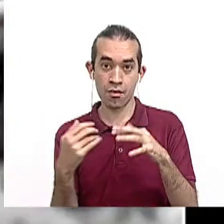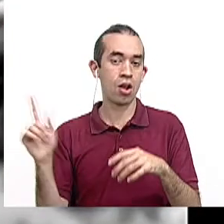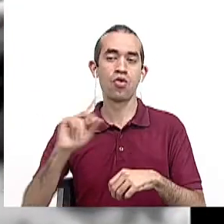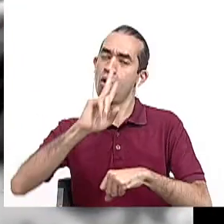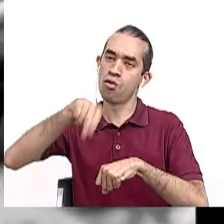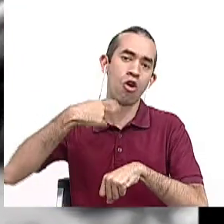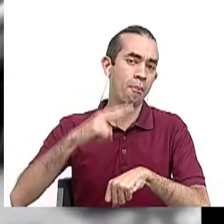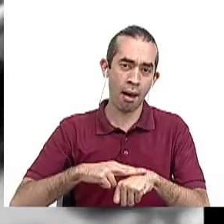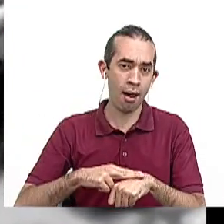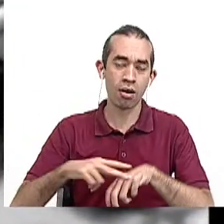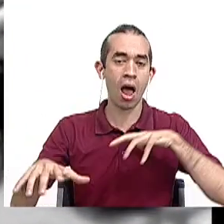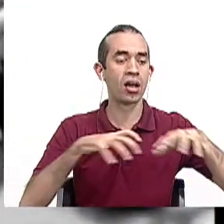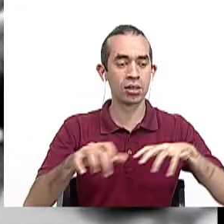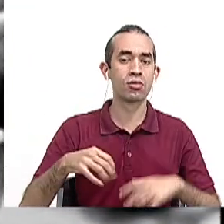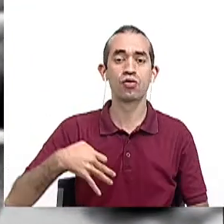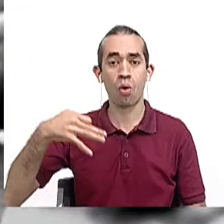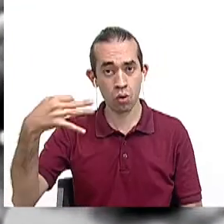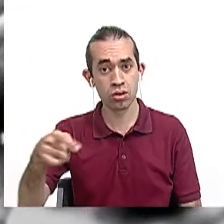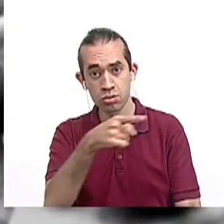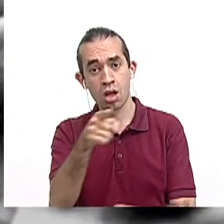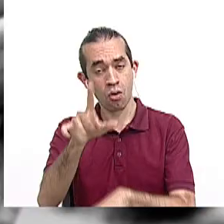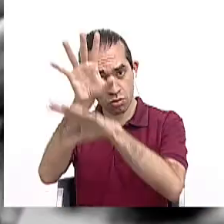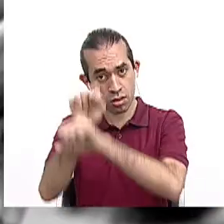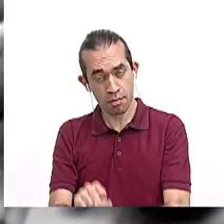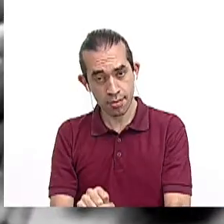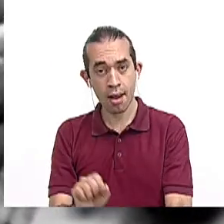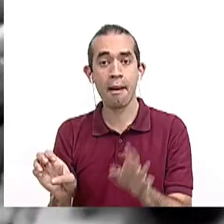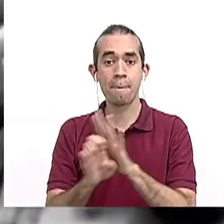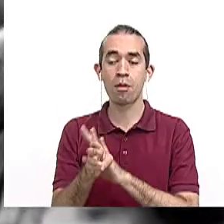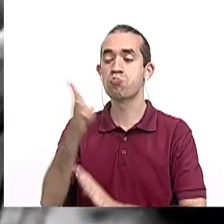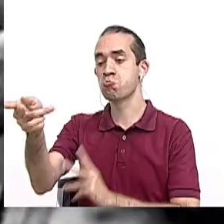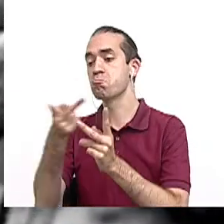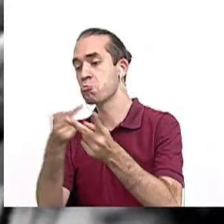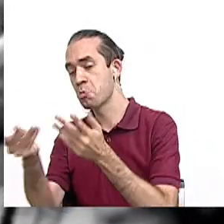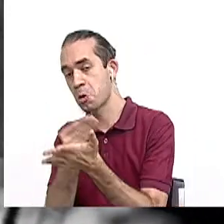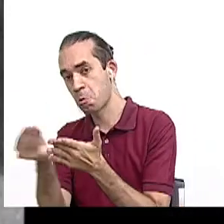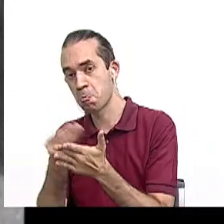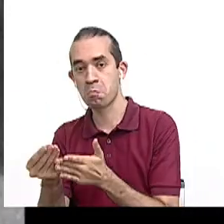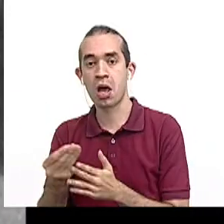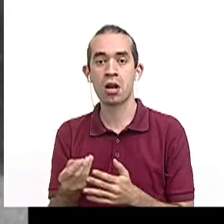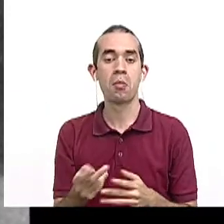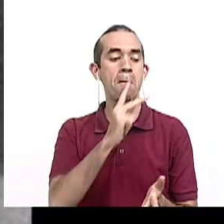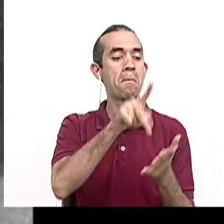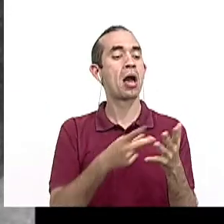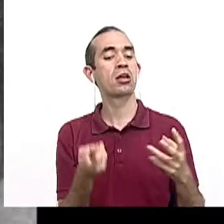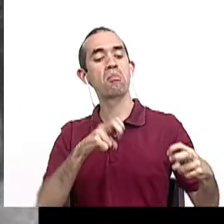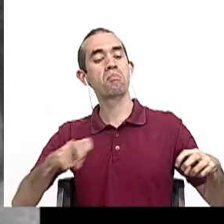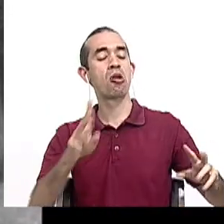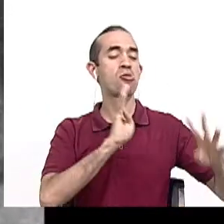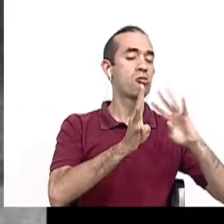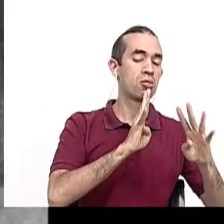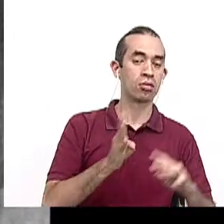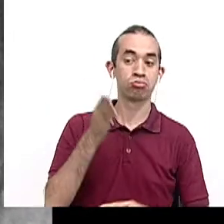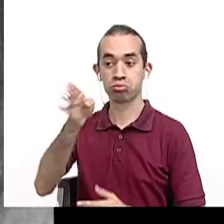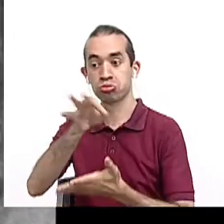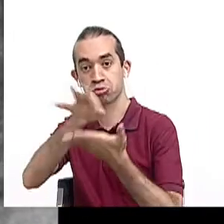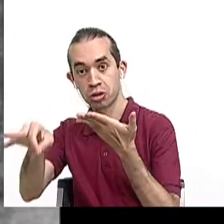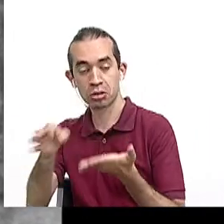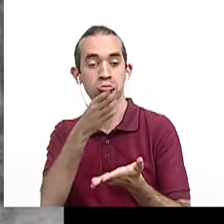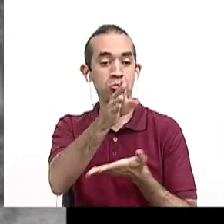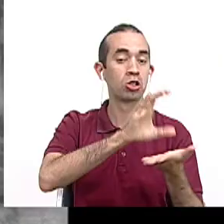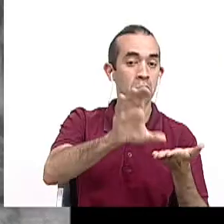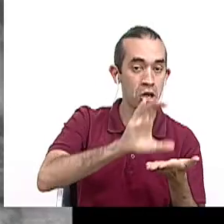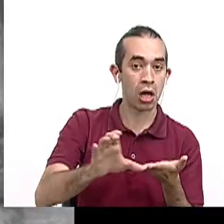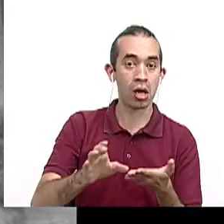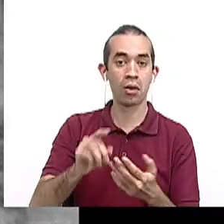todas aquellas actividades que acostumbrabas realizar, como ir al almacén, conversar en el parque, asistir a la escuela, al colegio o cumplir con tu